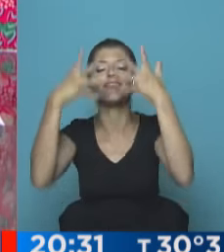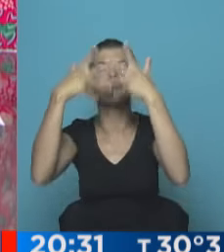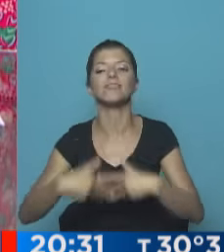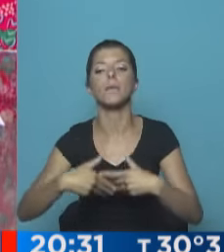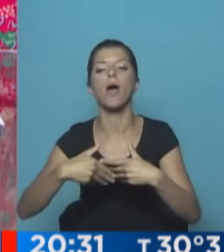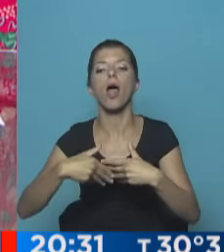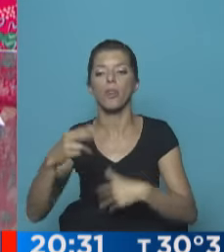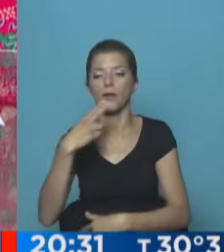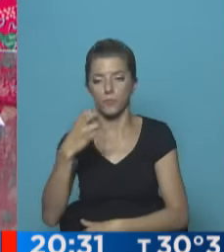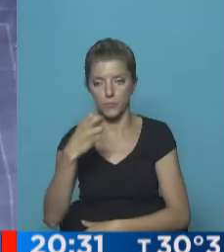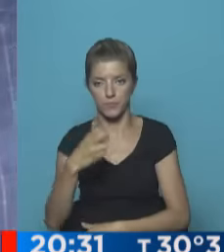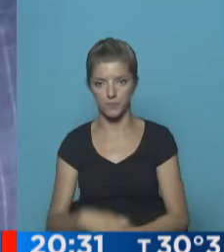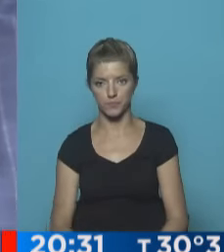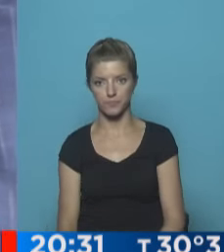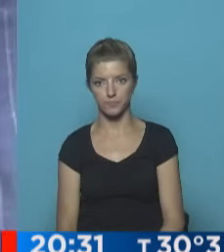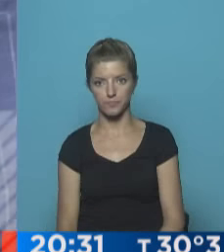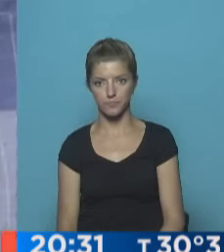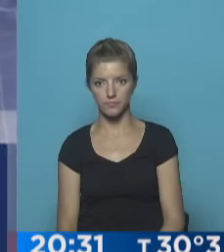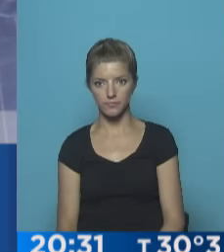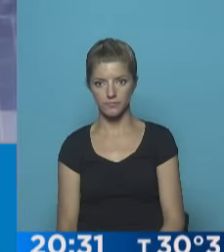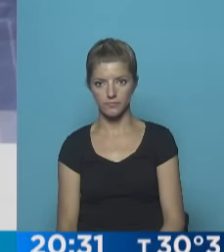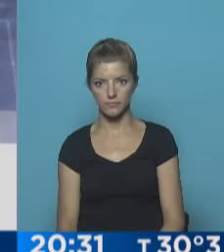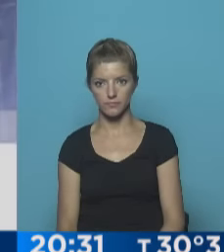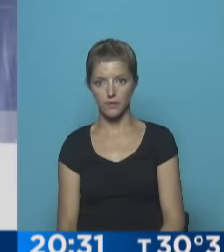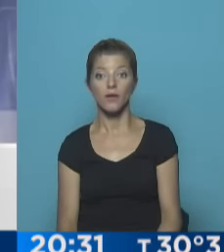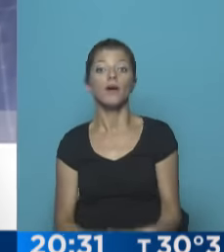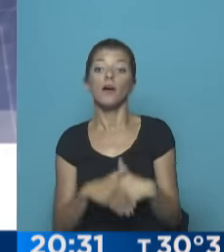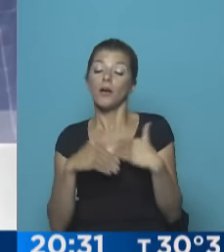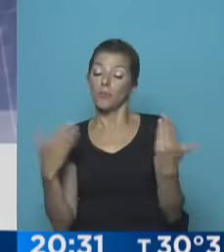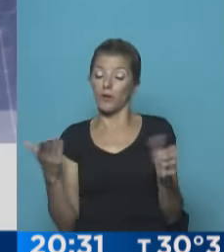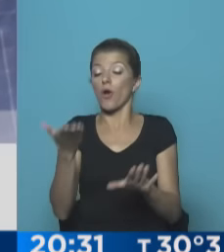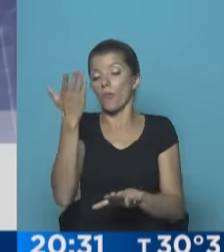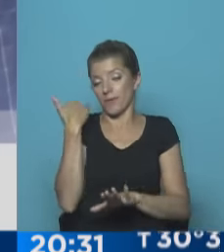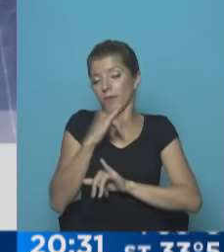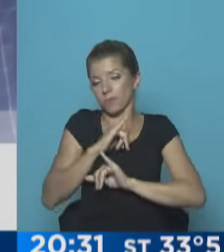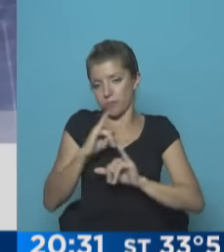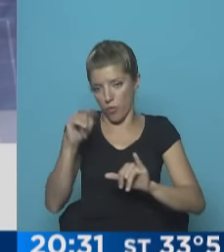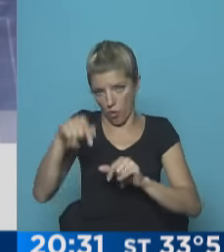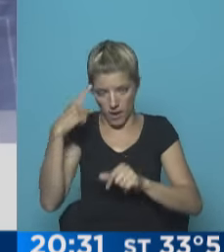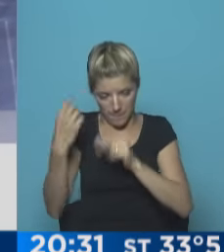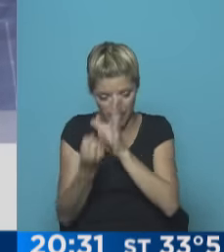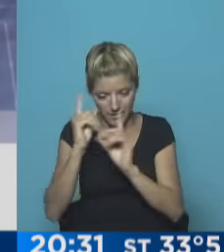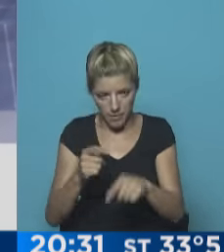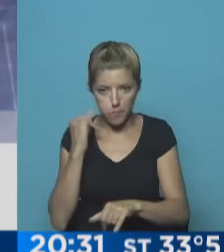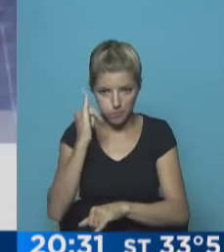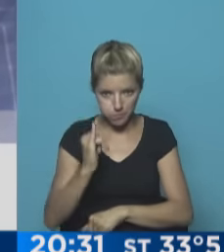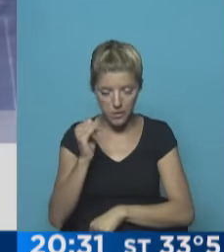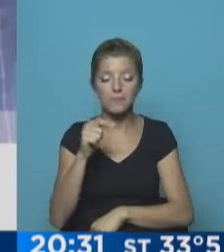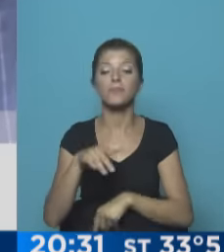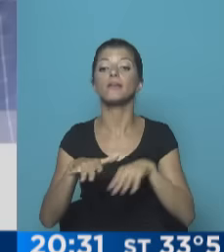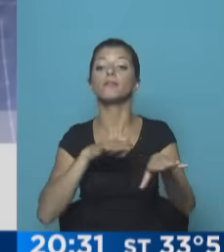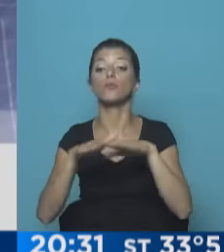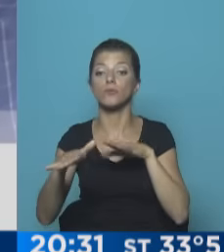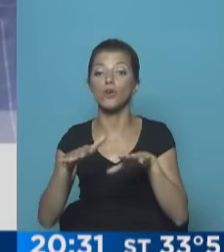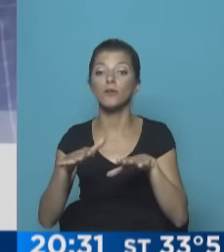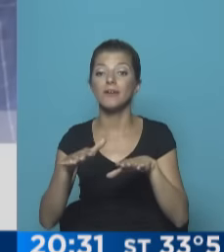eléctrico y la situación. Bueno, como esperábamos y como lo anunciamos también hoy en la mañana, hemos tenido una situación en donde estuvimos